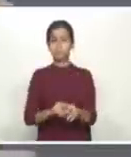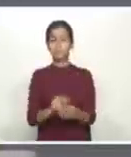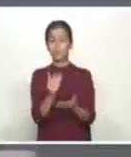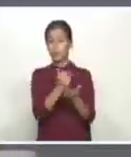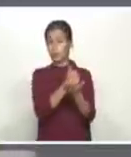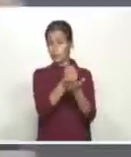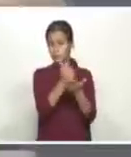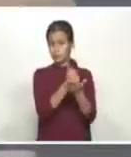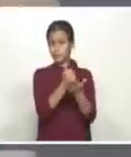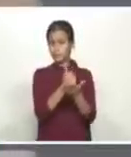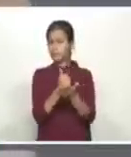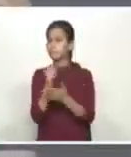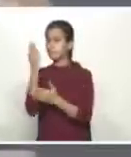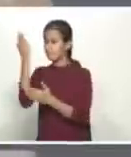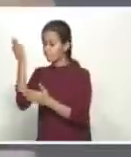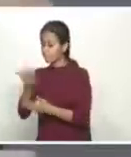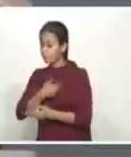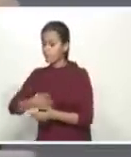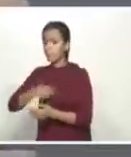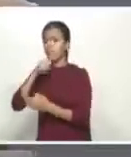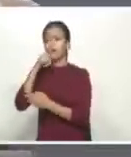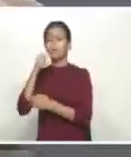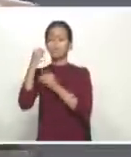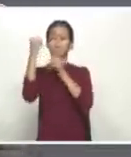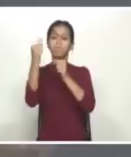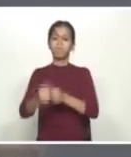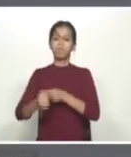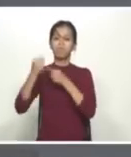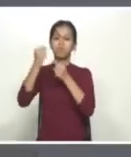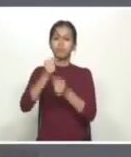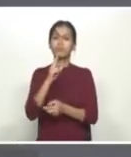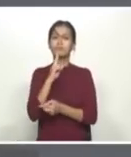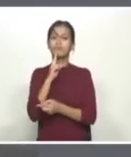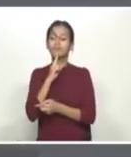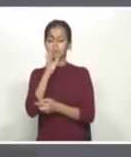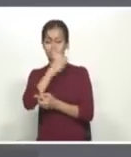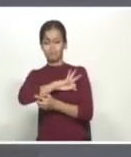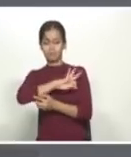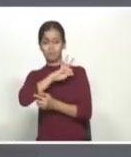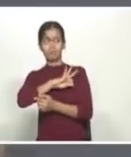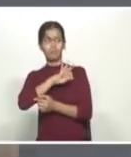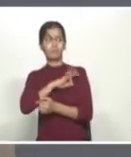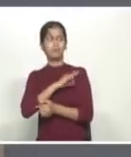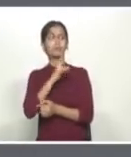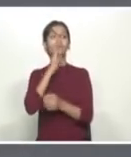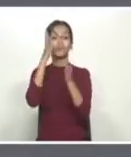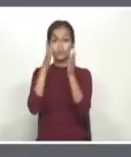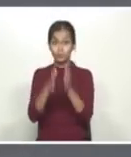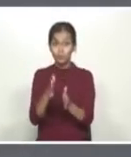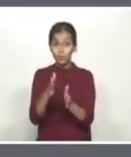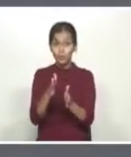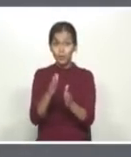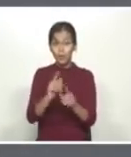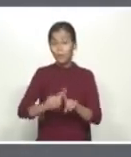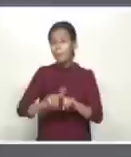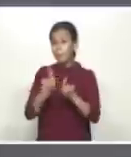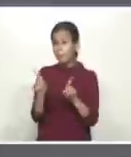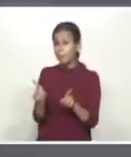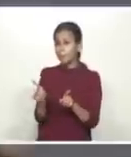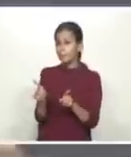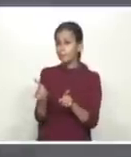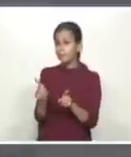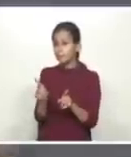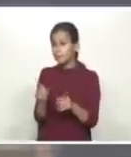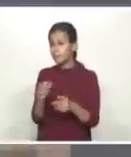está luchando porque en Honduras el poder favorezca a las mayorías. Pero aquí el poder,